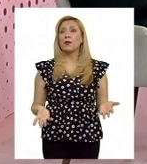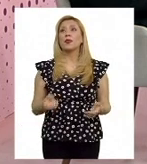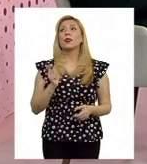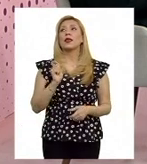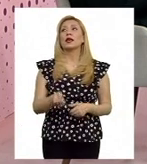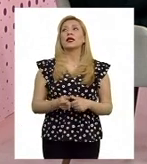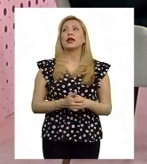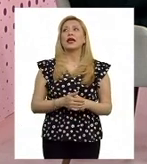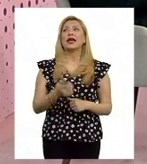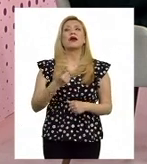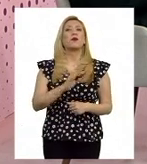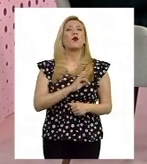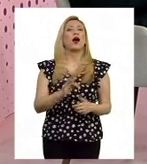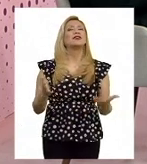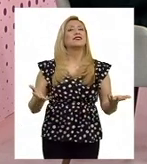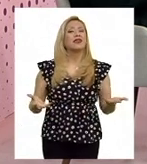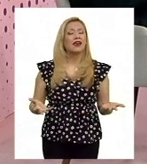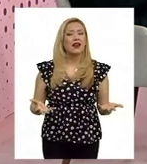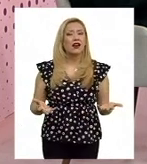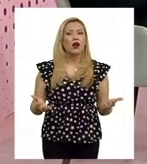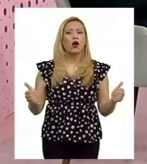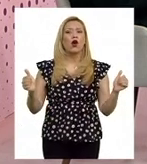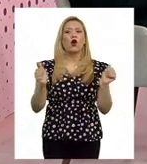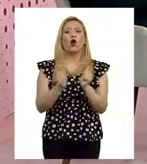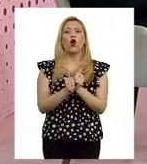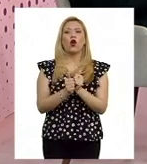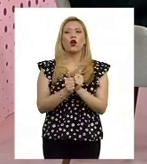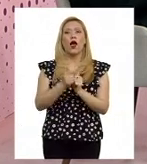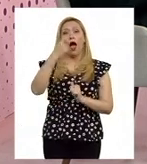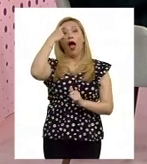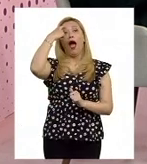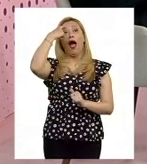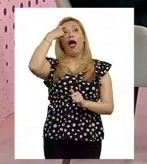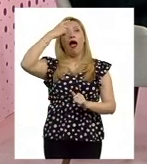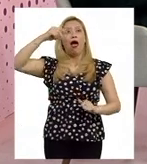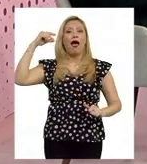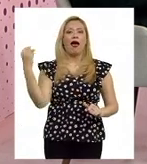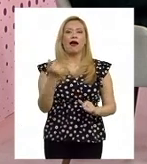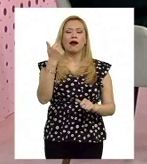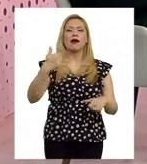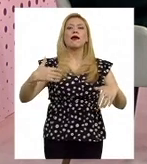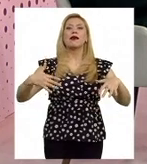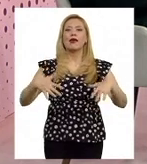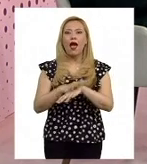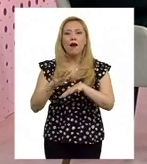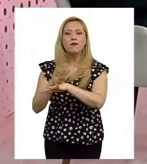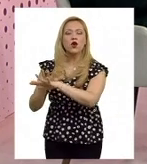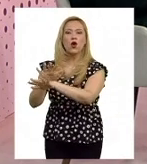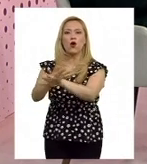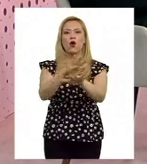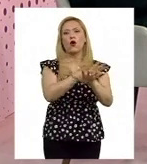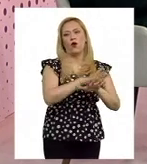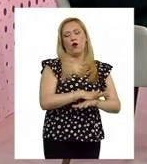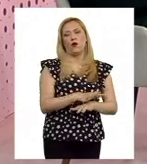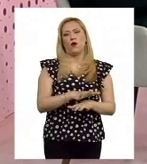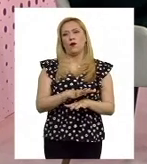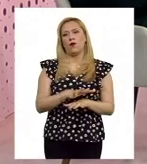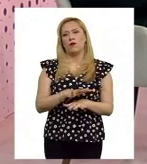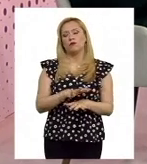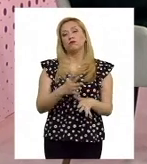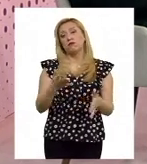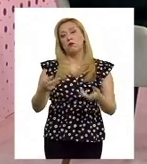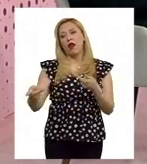es qué se puede hacer a través de medidas de adaptación. Y ahí es donde entonces juega mucho